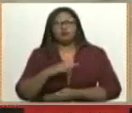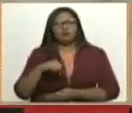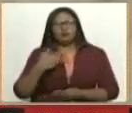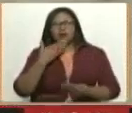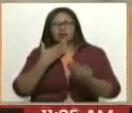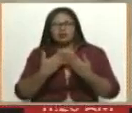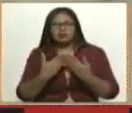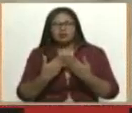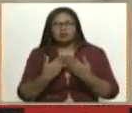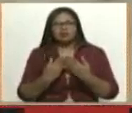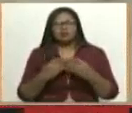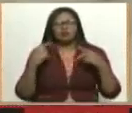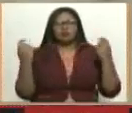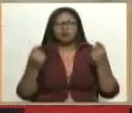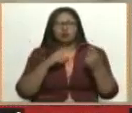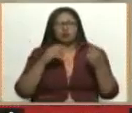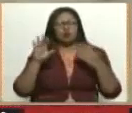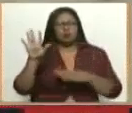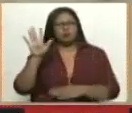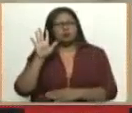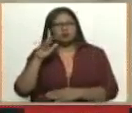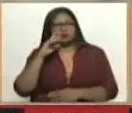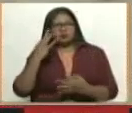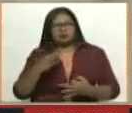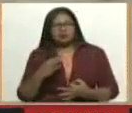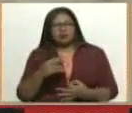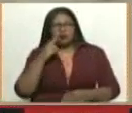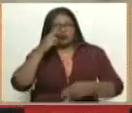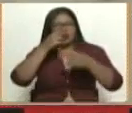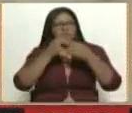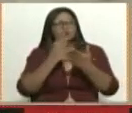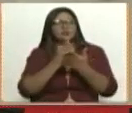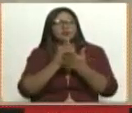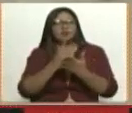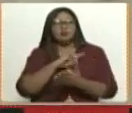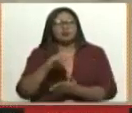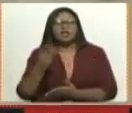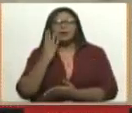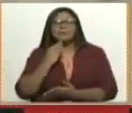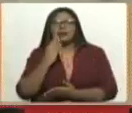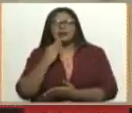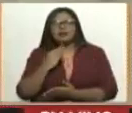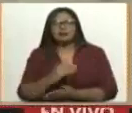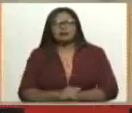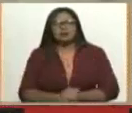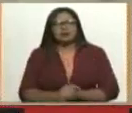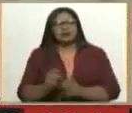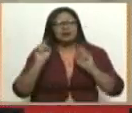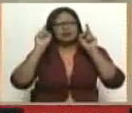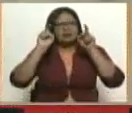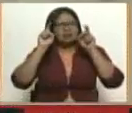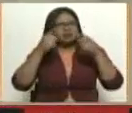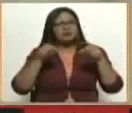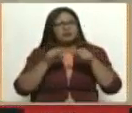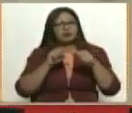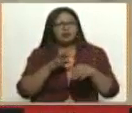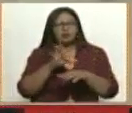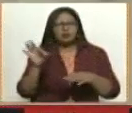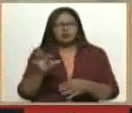agradecimiento, orgullo y compromiso de que honraremos siempre la experiencia y las enseñanzas que nos